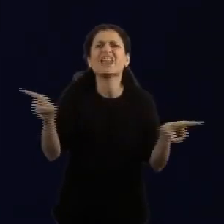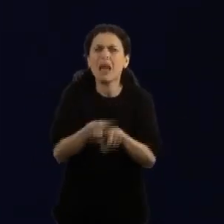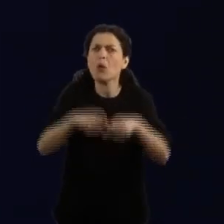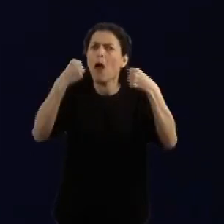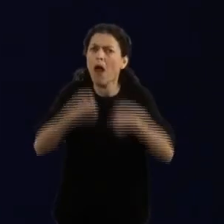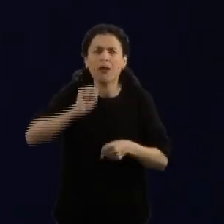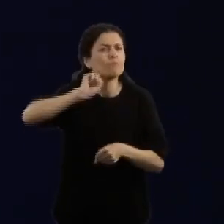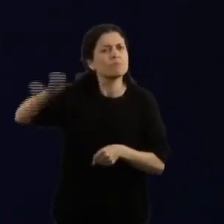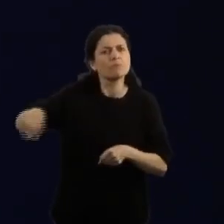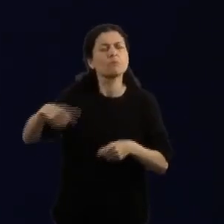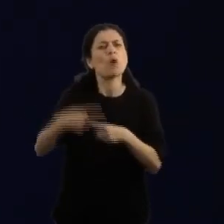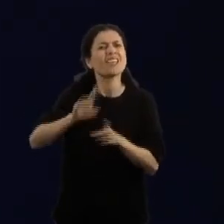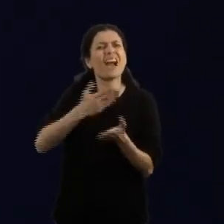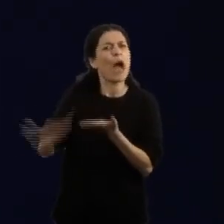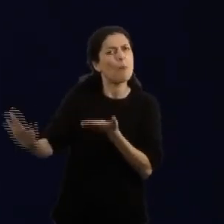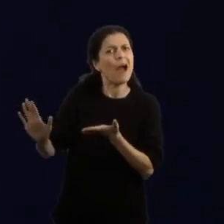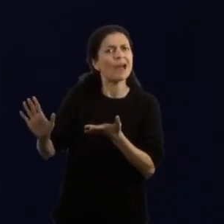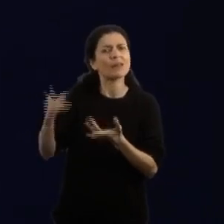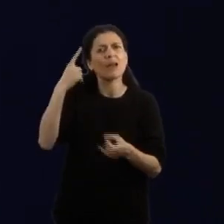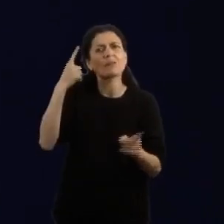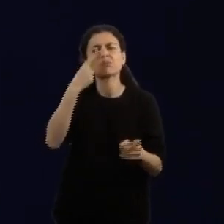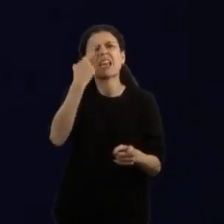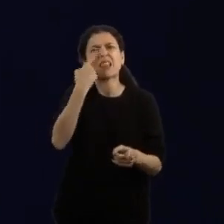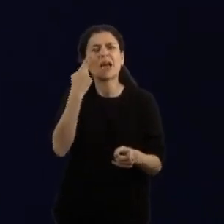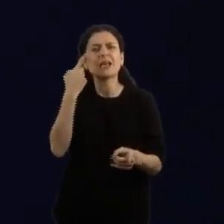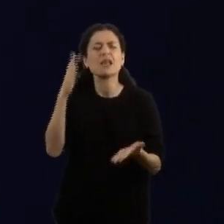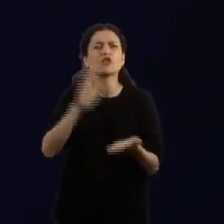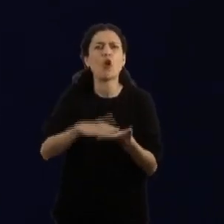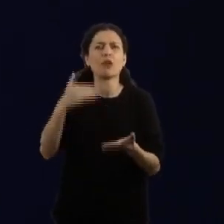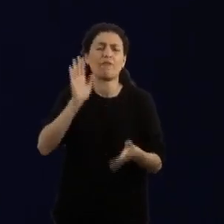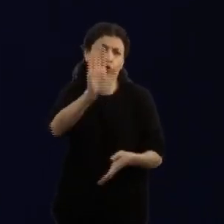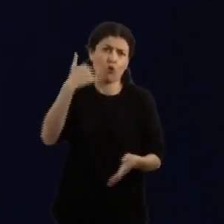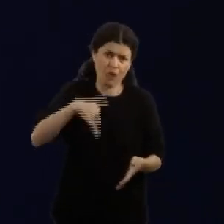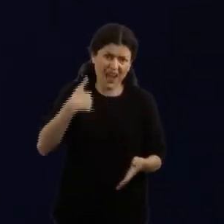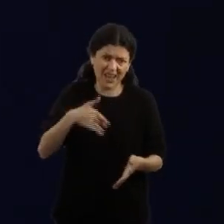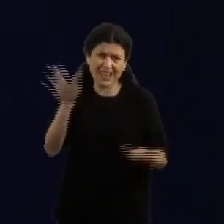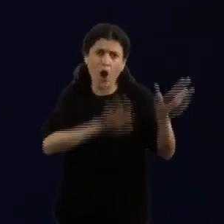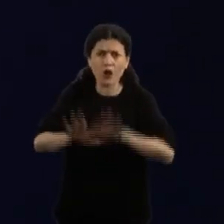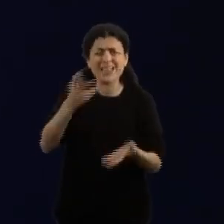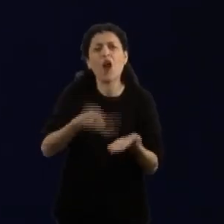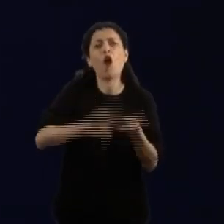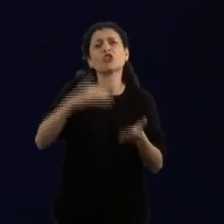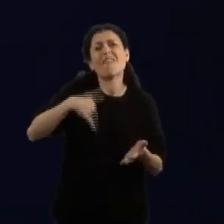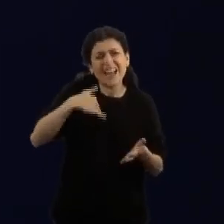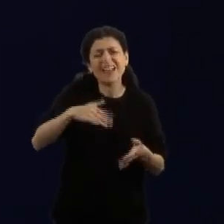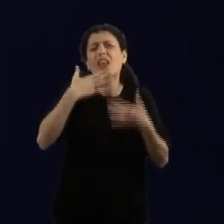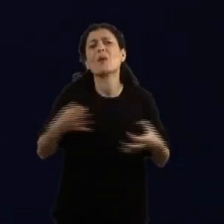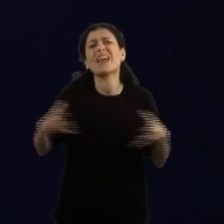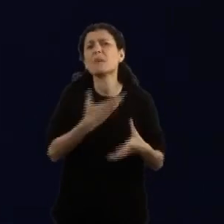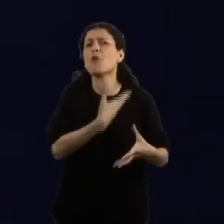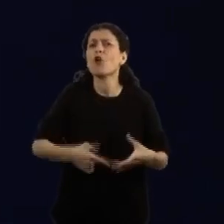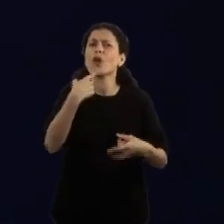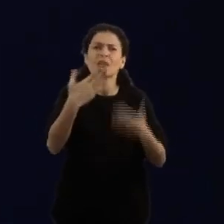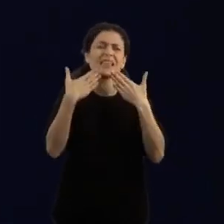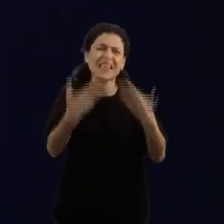sobre el particular para constituir el comienzo de un nuevo orden en la Argentina. Así que muchísimas gracias a todos los que estuvieron